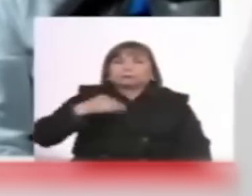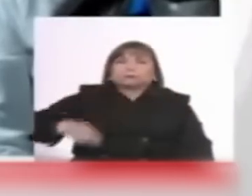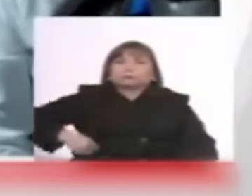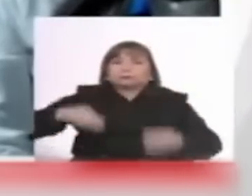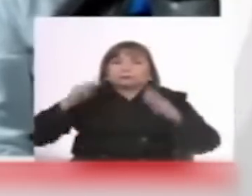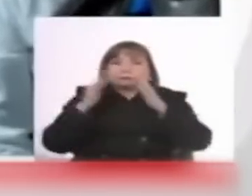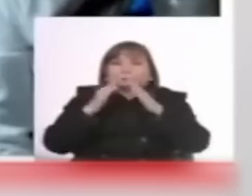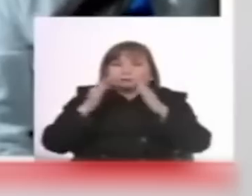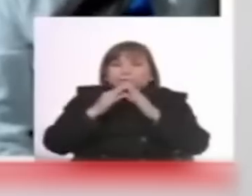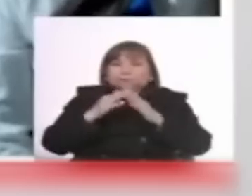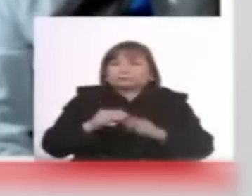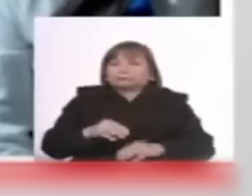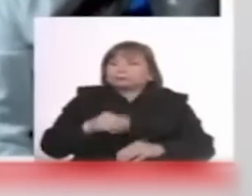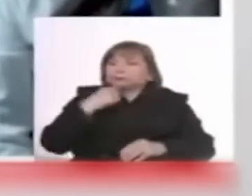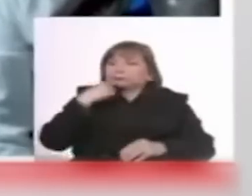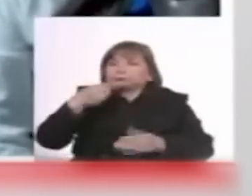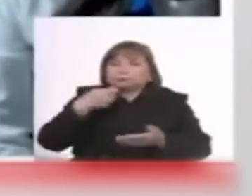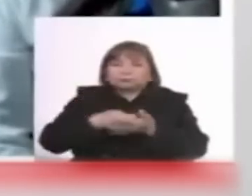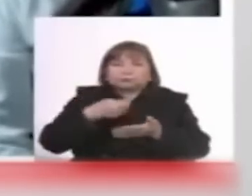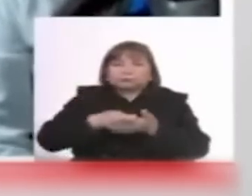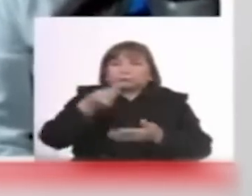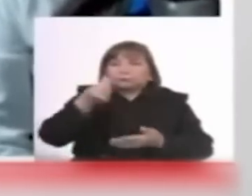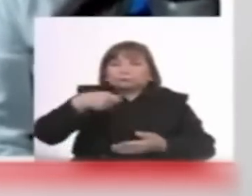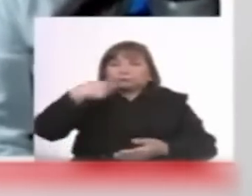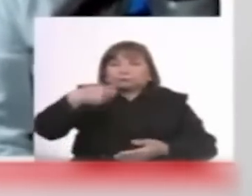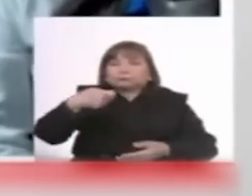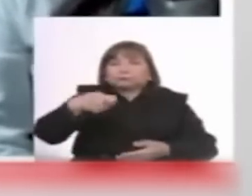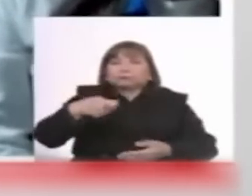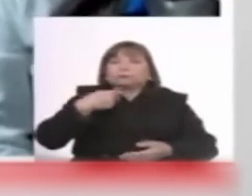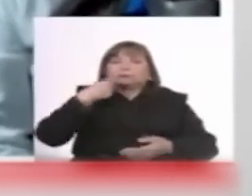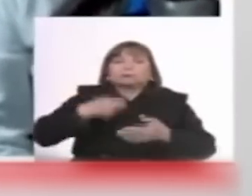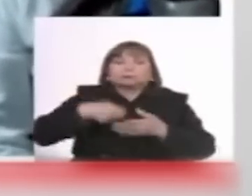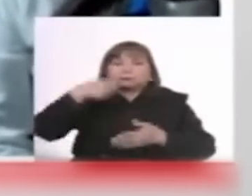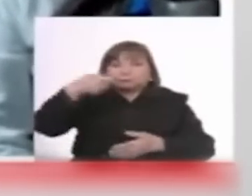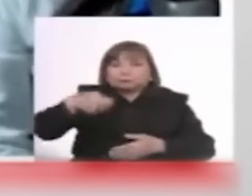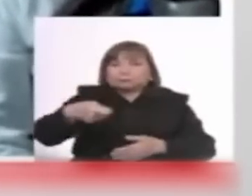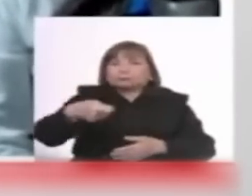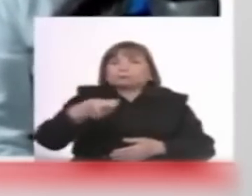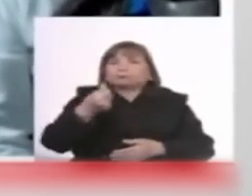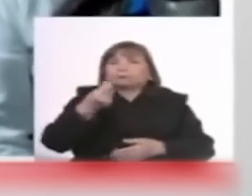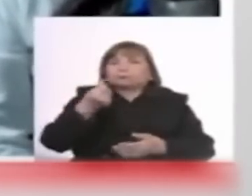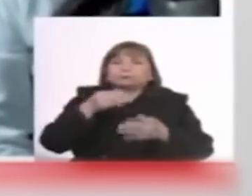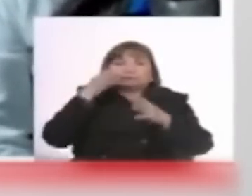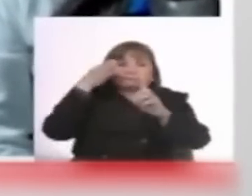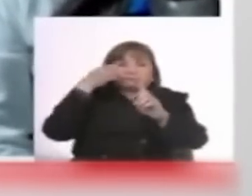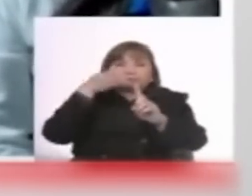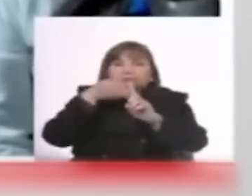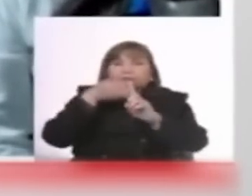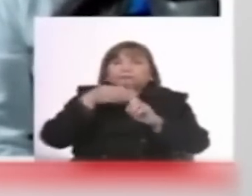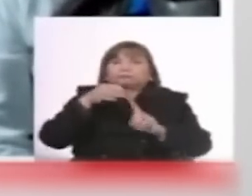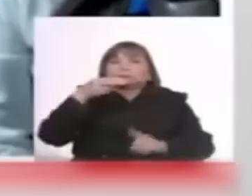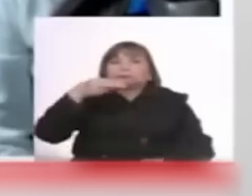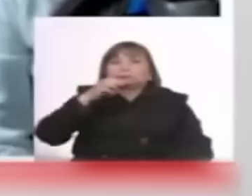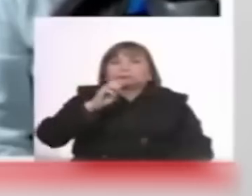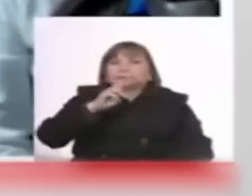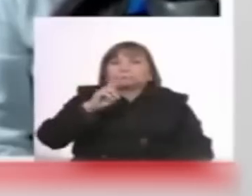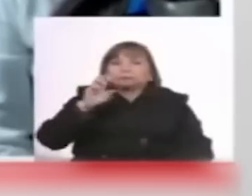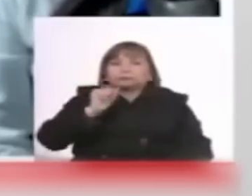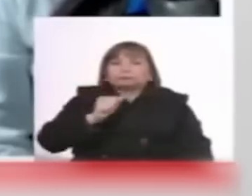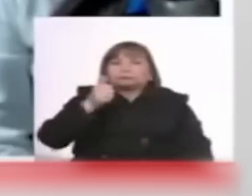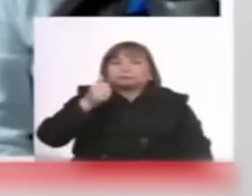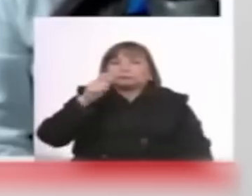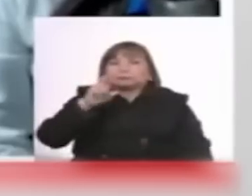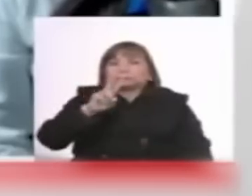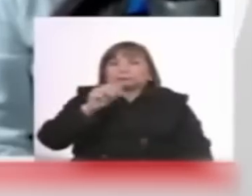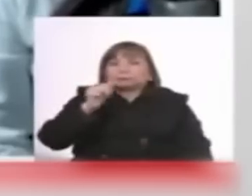Vivienda. Dichas sumas de dinero eran entregadas directamente por el señor Gainer Alvarado